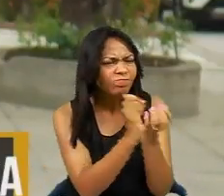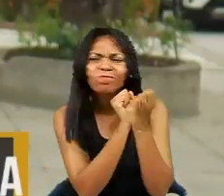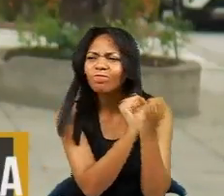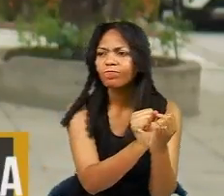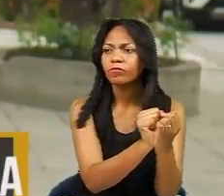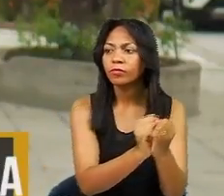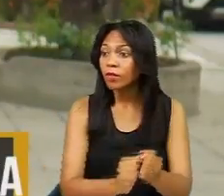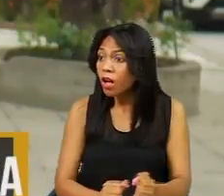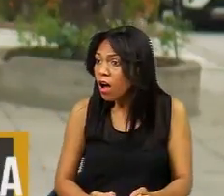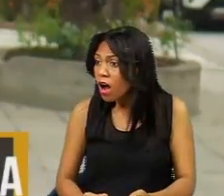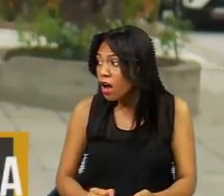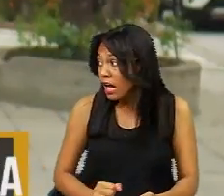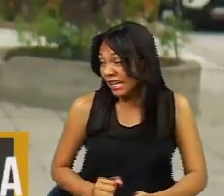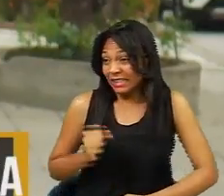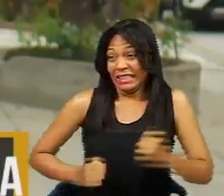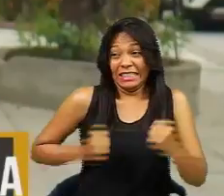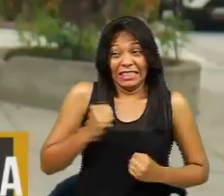fue a terreno boscoso.